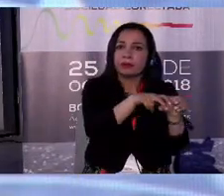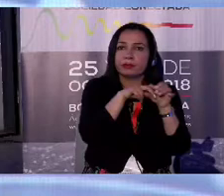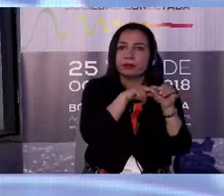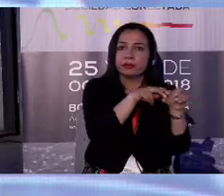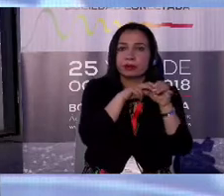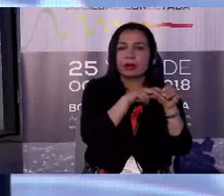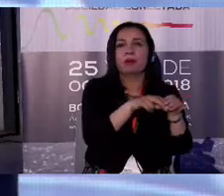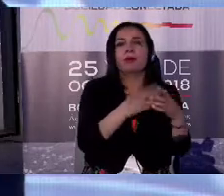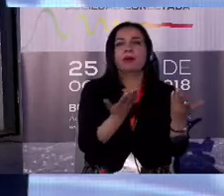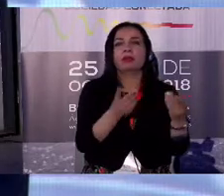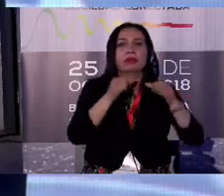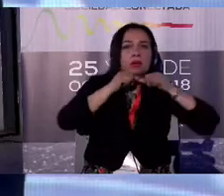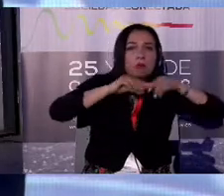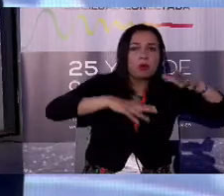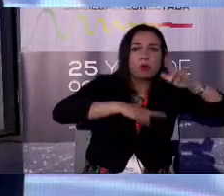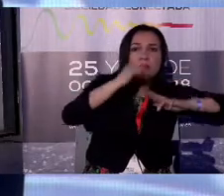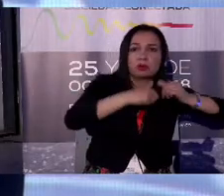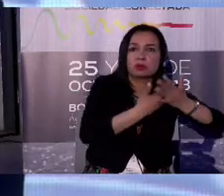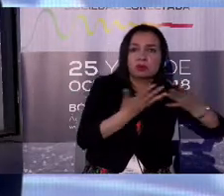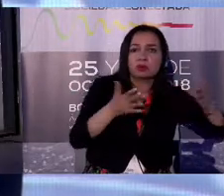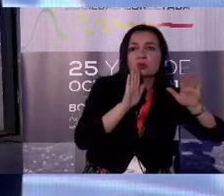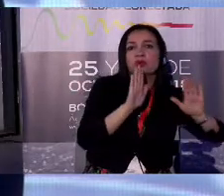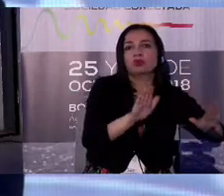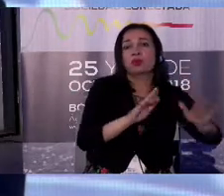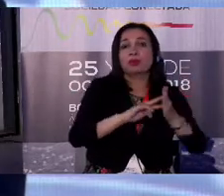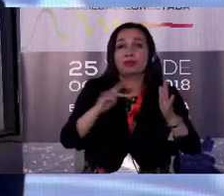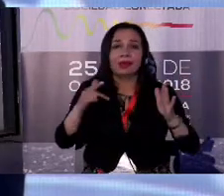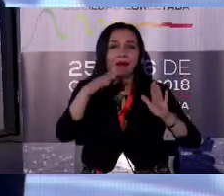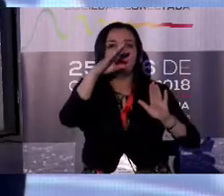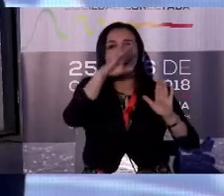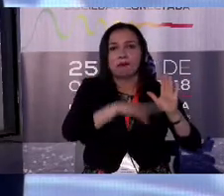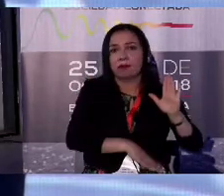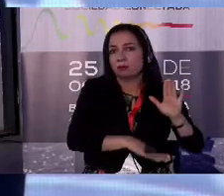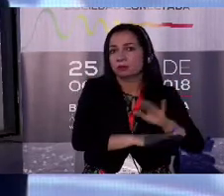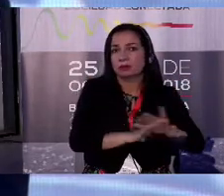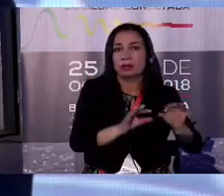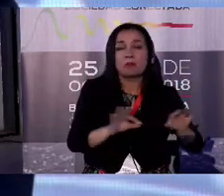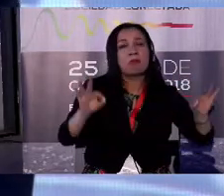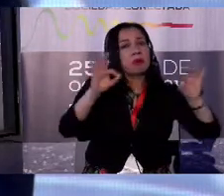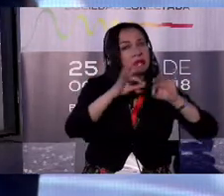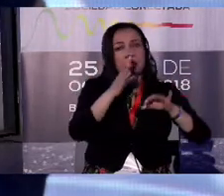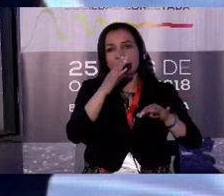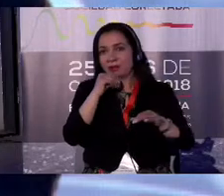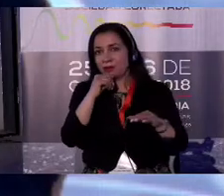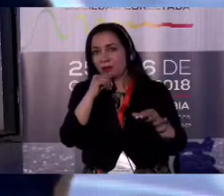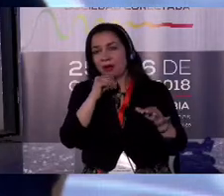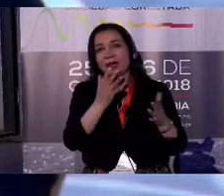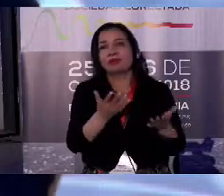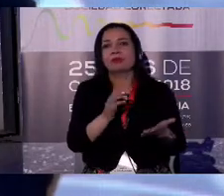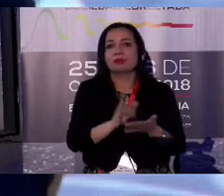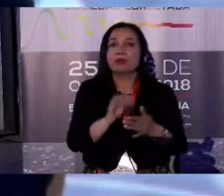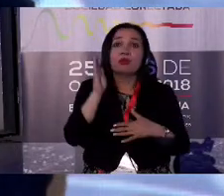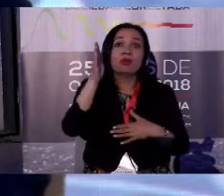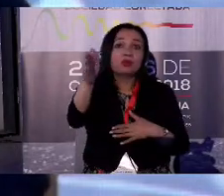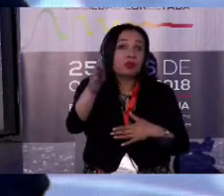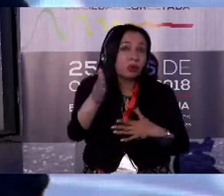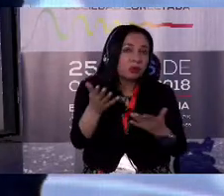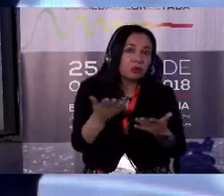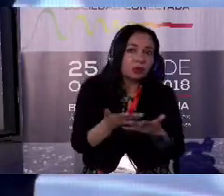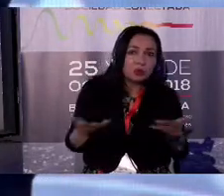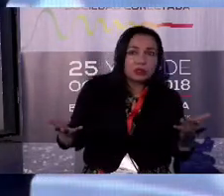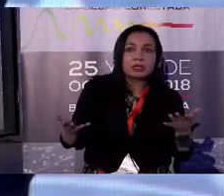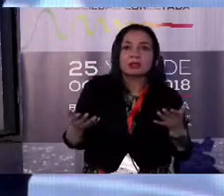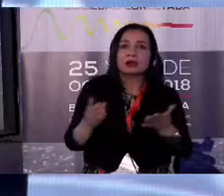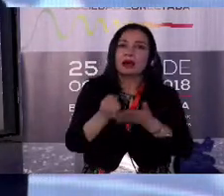con la obra pública y la verdad que pierde la importancia relativa y la importancia digamos que va a tener hacia futuro como un activador